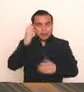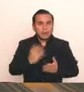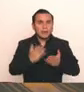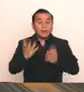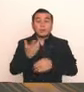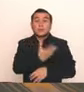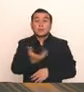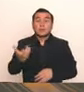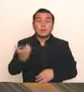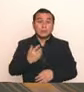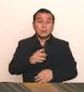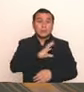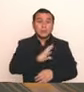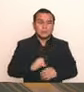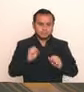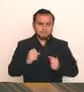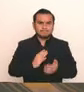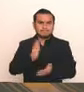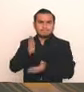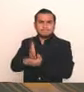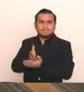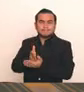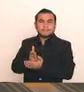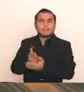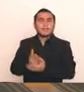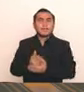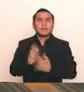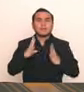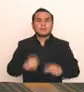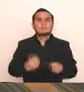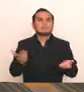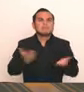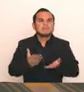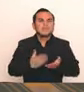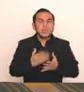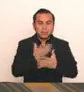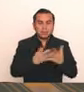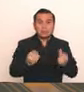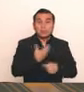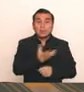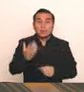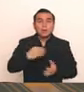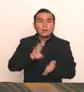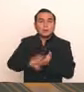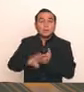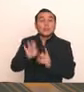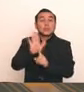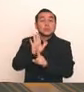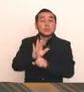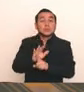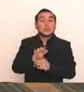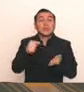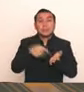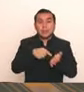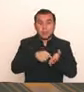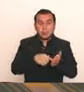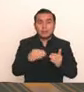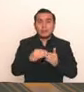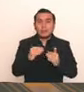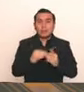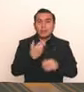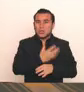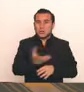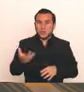arroyos pueden acercarse a las instituciones de gobierno las posiciones financieras para encontrar soluciones que faciliten el pago de sus deudas el otorgamiento de créditos la